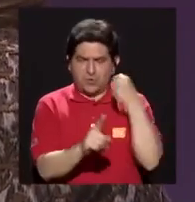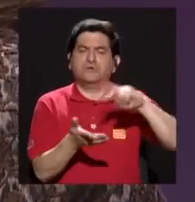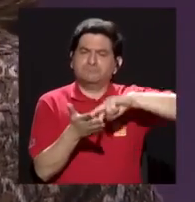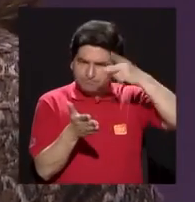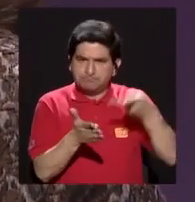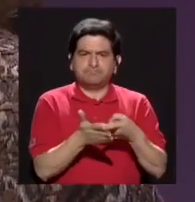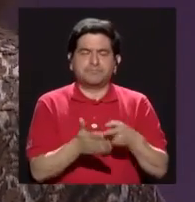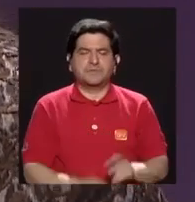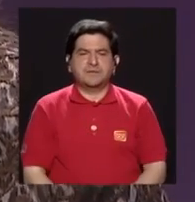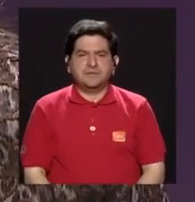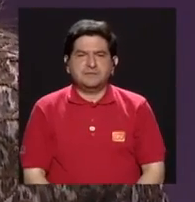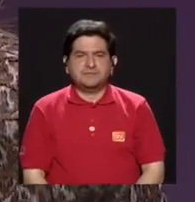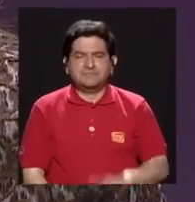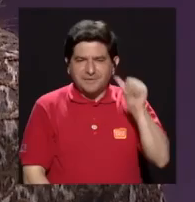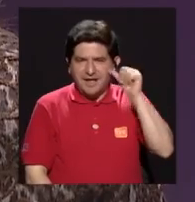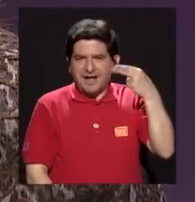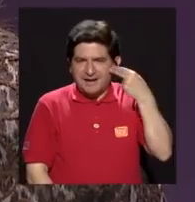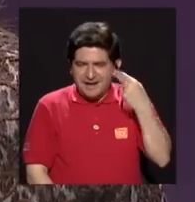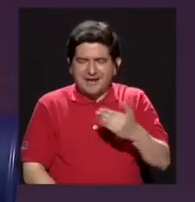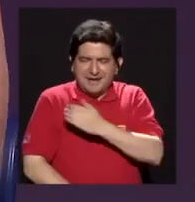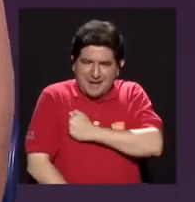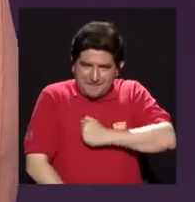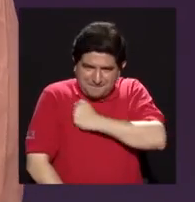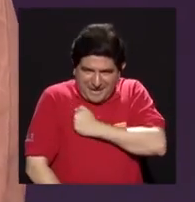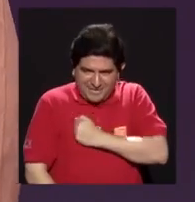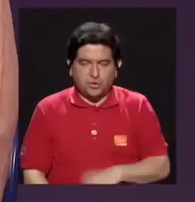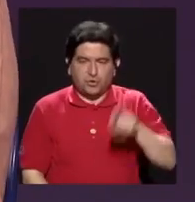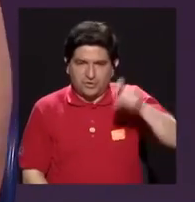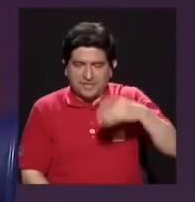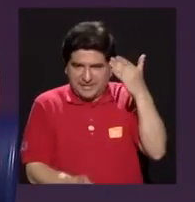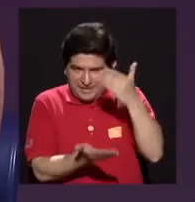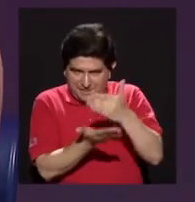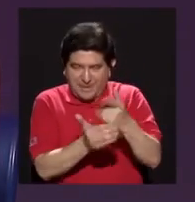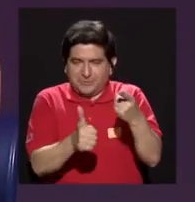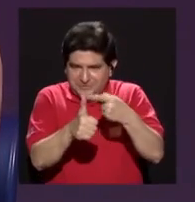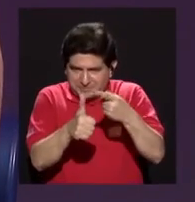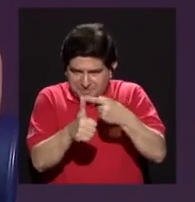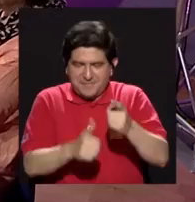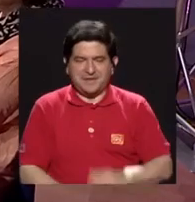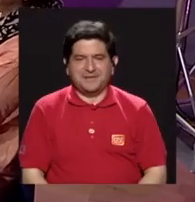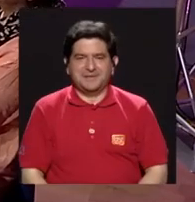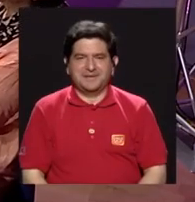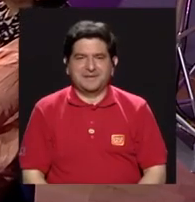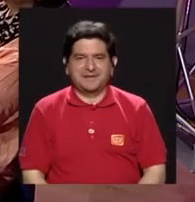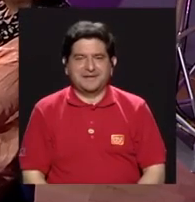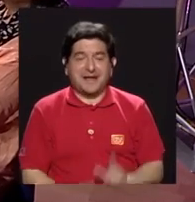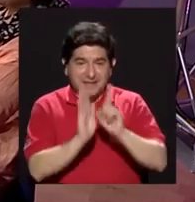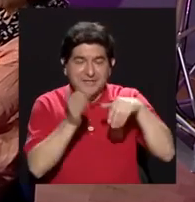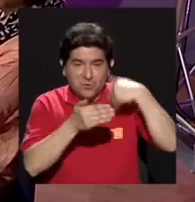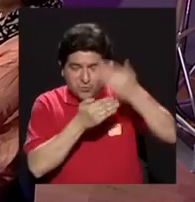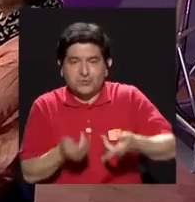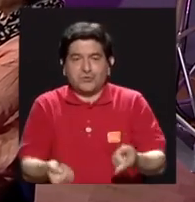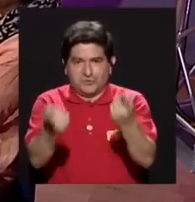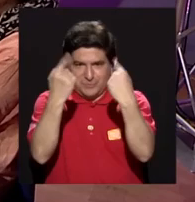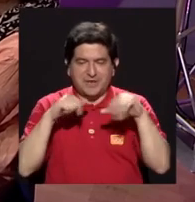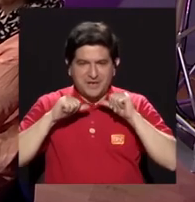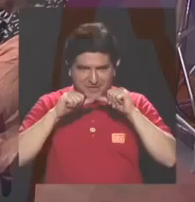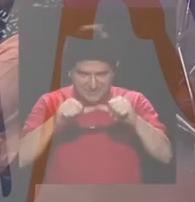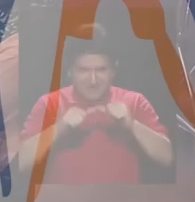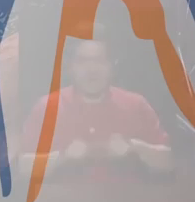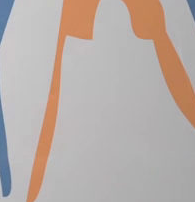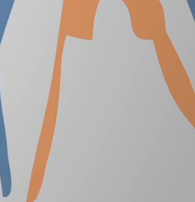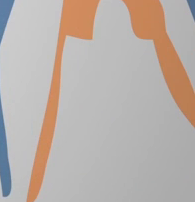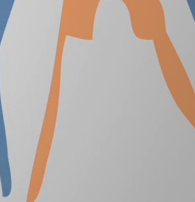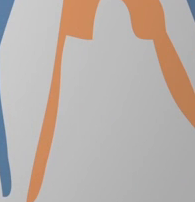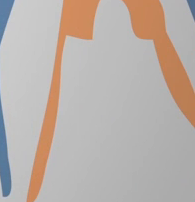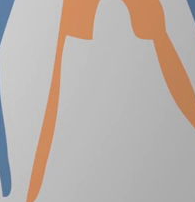también haya legal se me disculpas un momentito pero tenemos que ir a nuestro primer corte en unos segundos regresamos para continuar esta